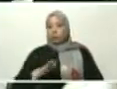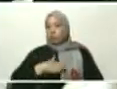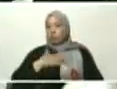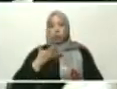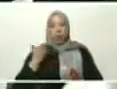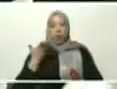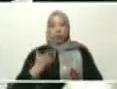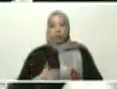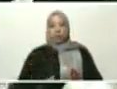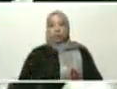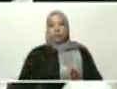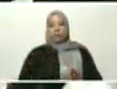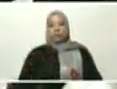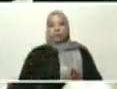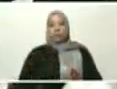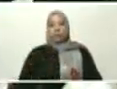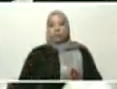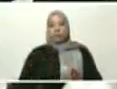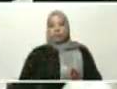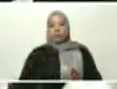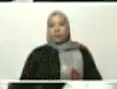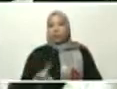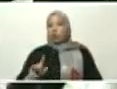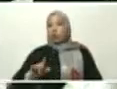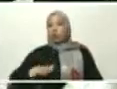Indestructible. Ni podrán.